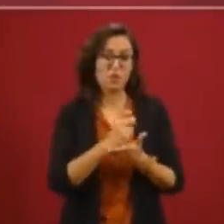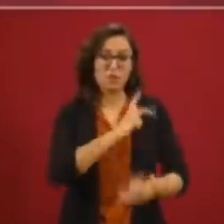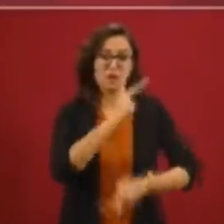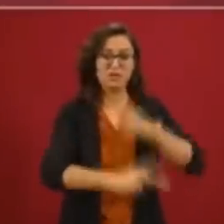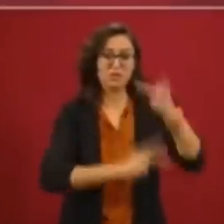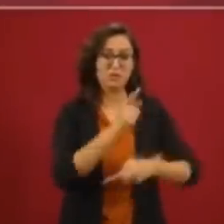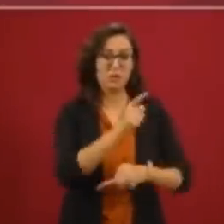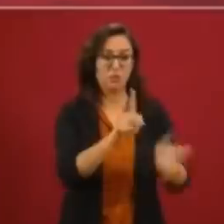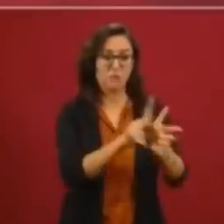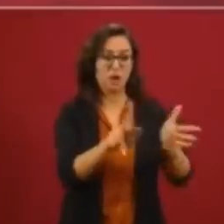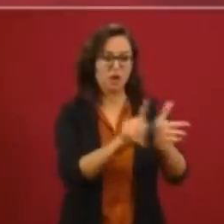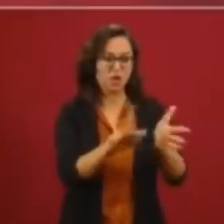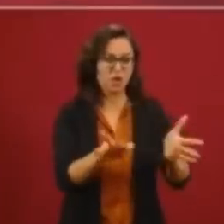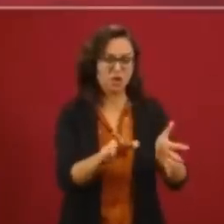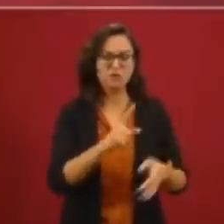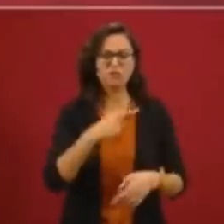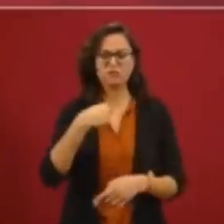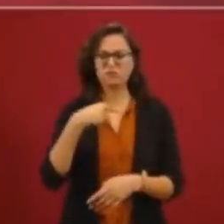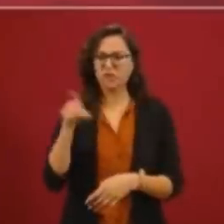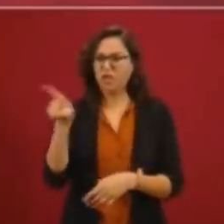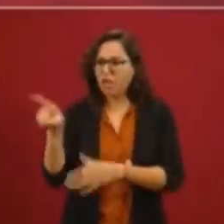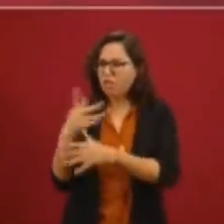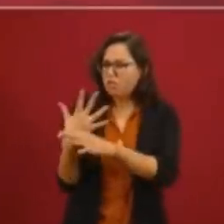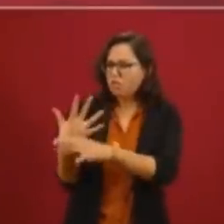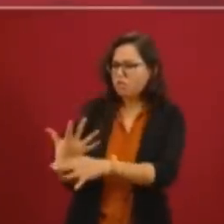Y en efecto, le pedí al